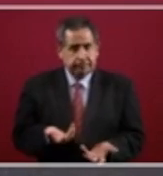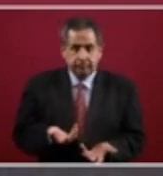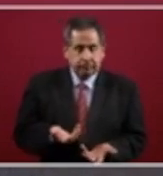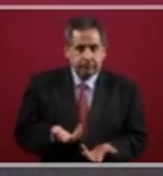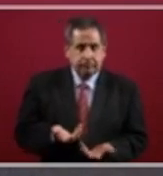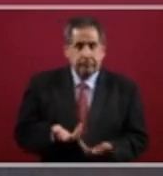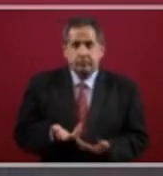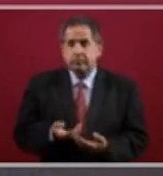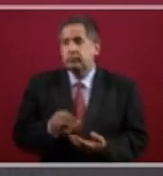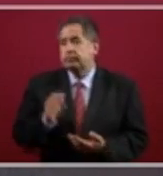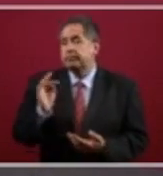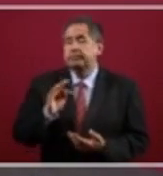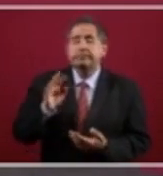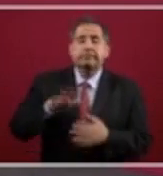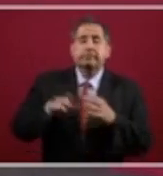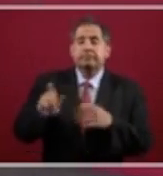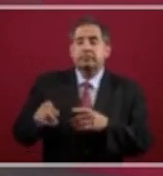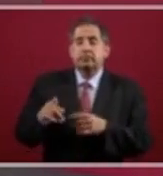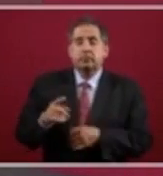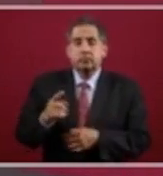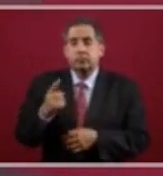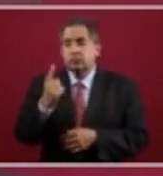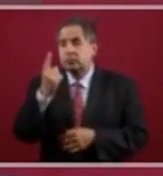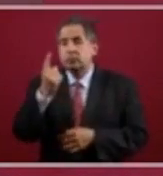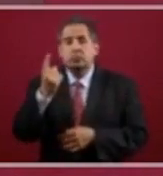está bien, un turno